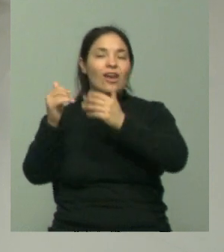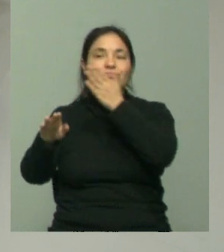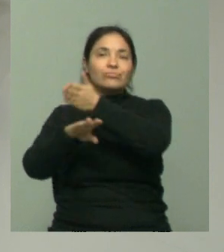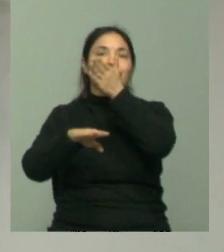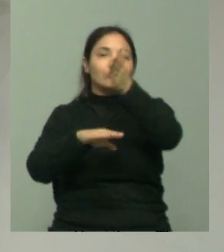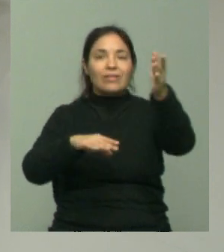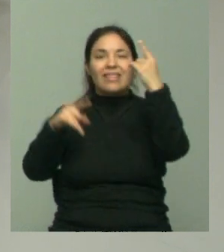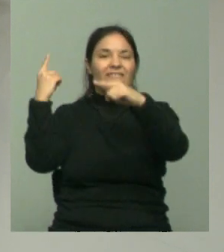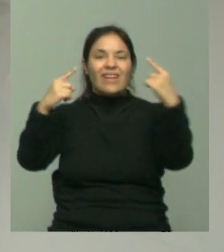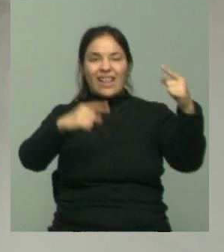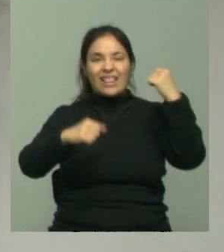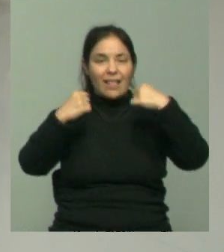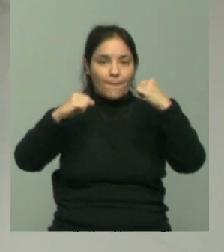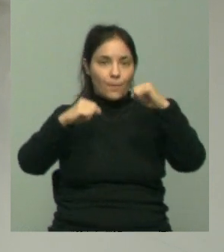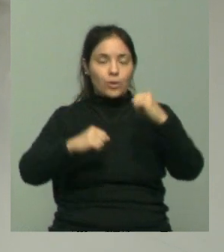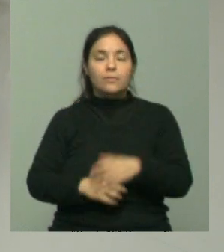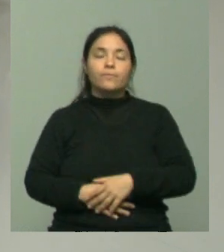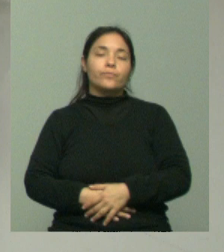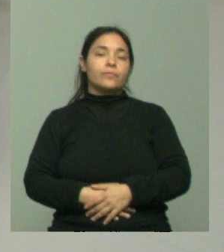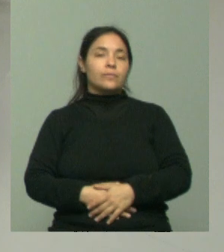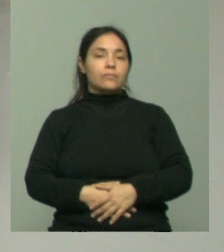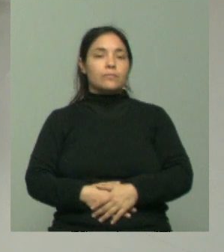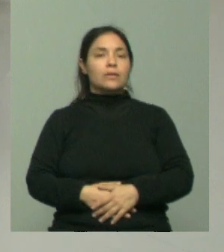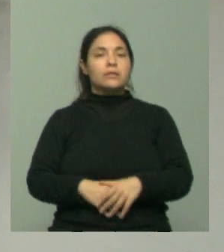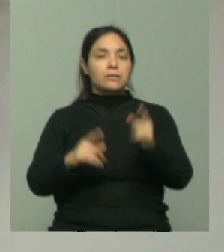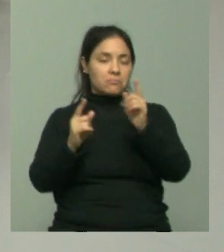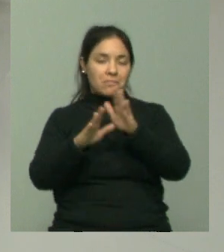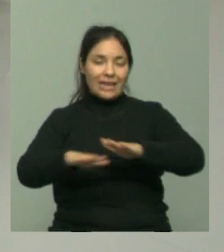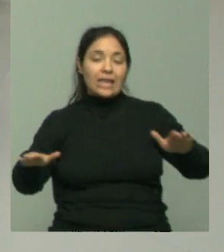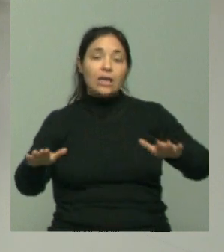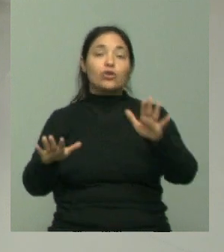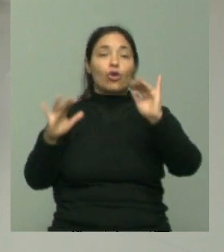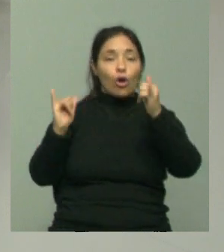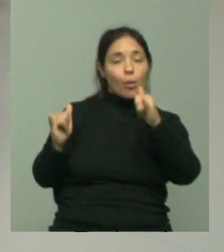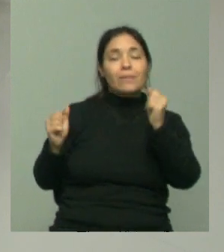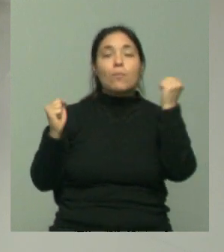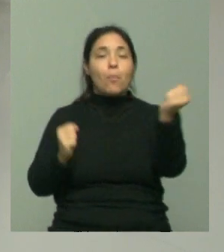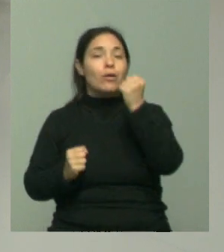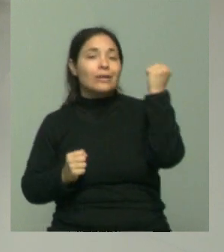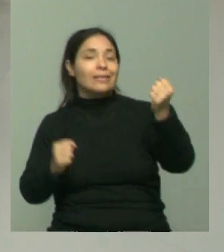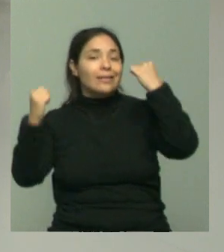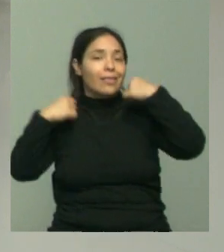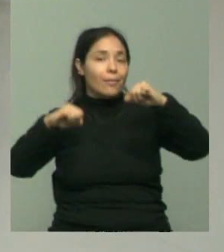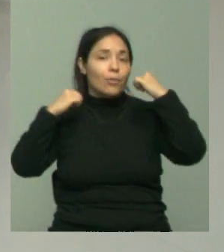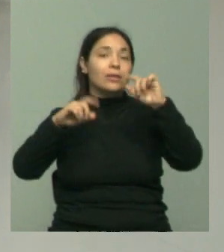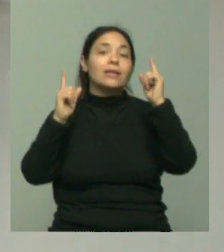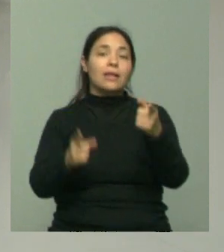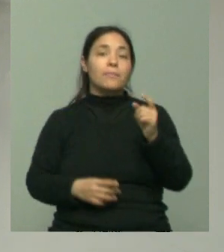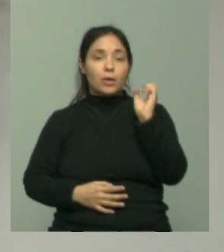De lo importante que es el deporte para los chicos en general, para las distintas generaciones, pero además cómo los clubes por